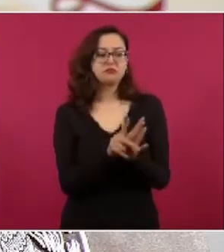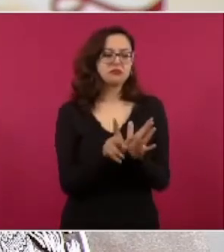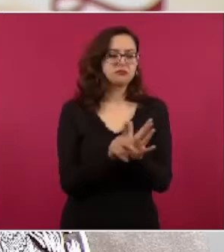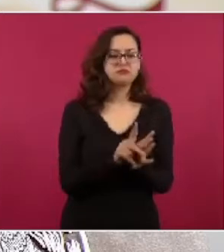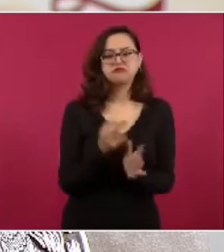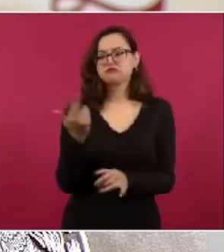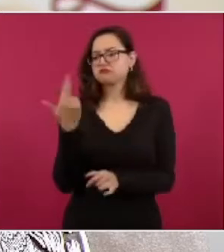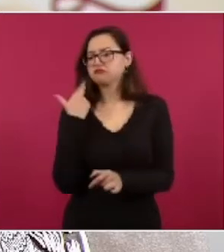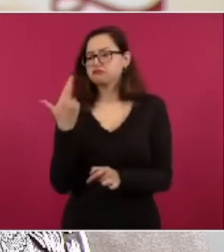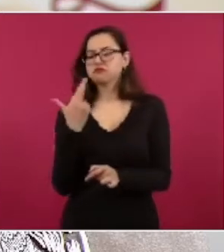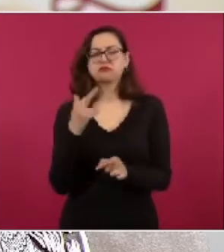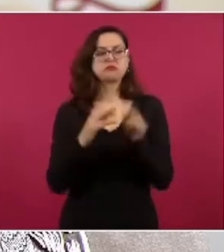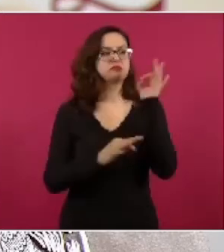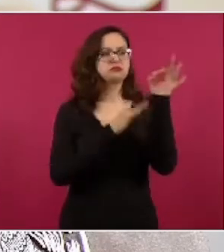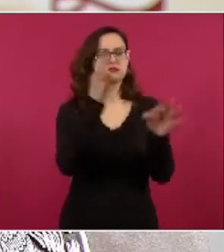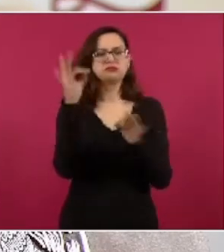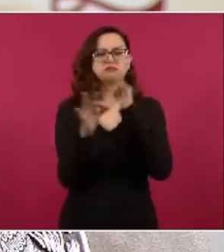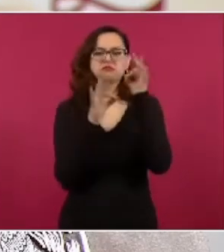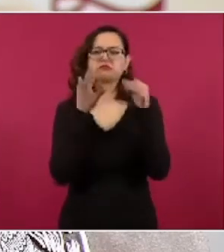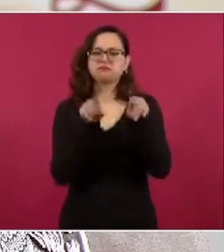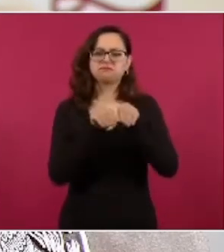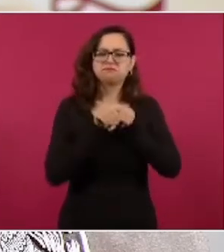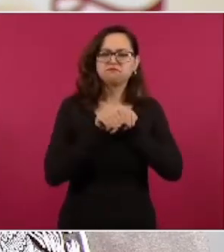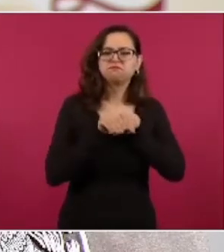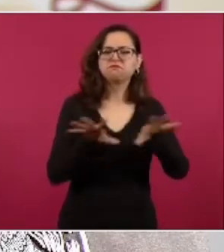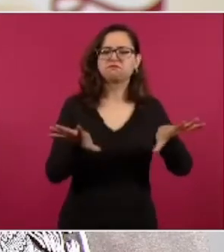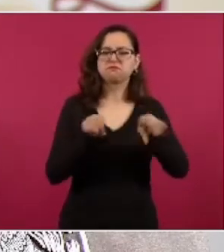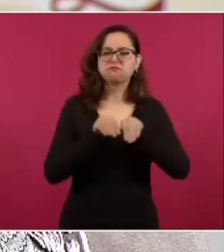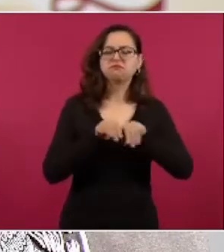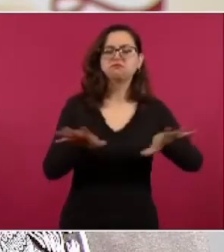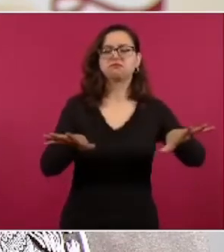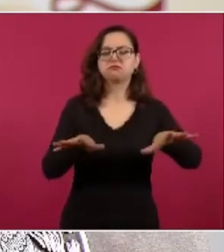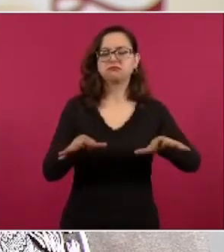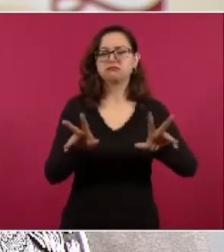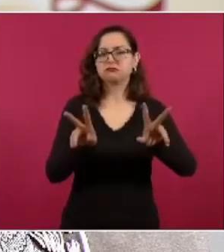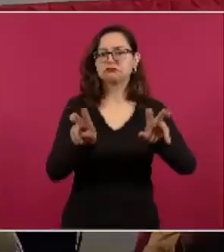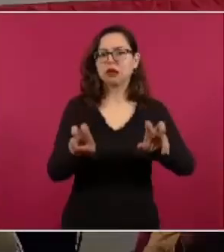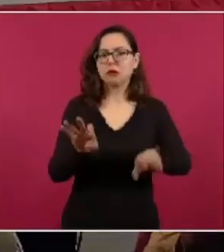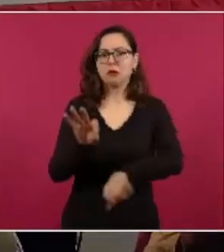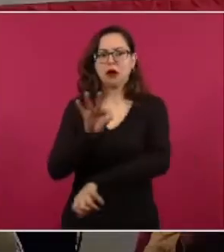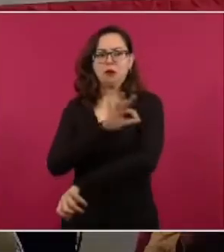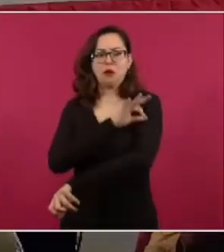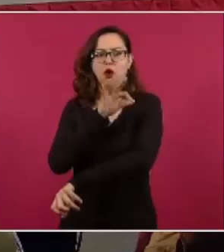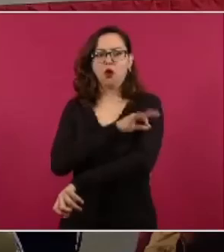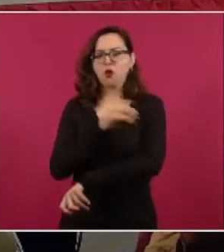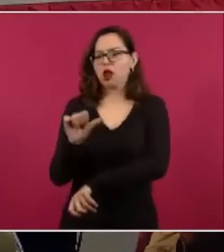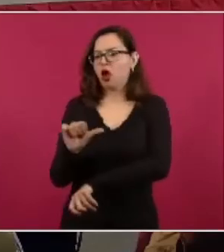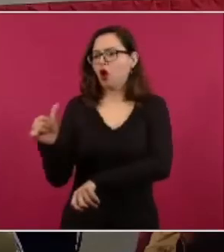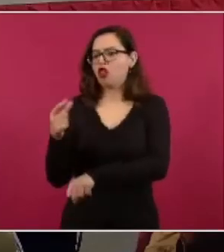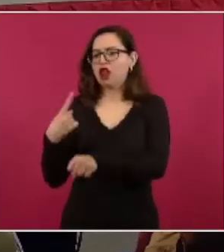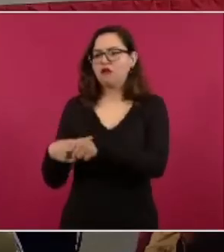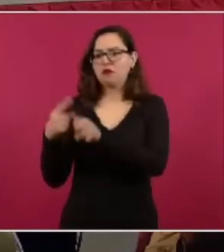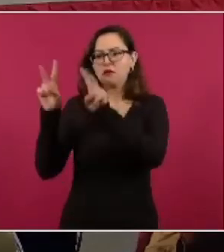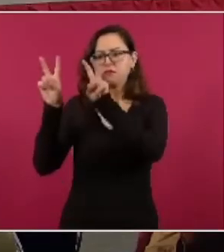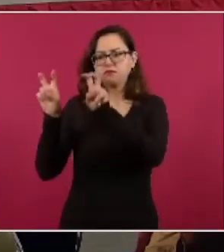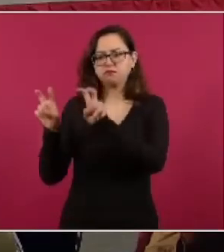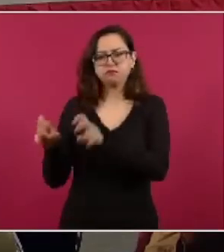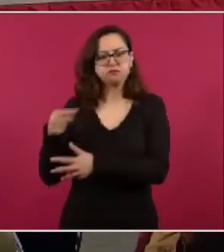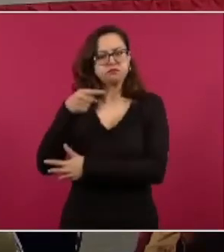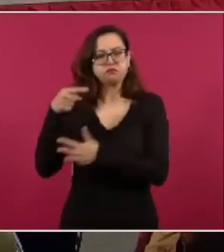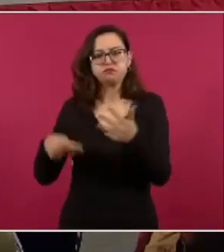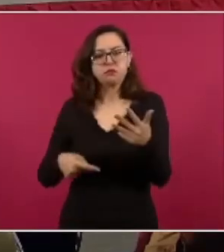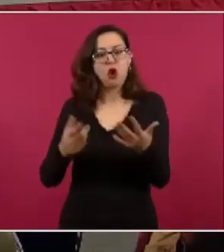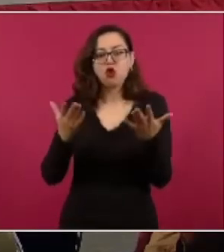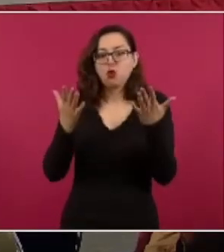medios privados. Se ha estado comentando una inquietud sobre la cobertura de vacunación en México de las vacunas